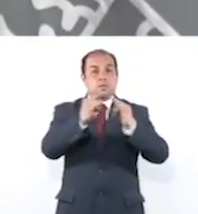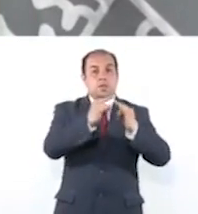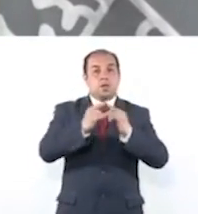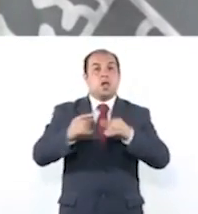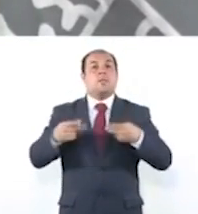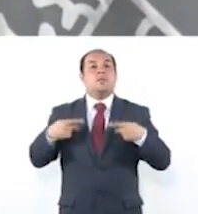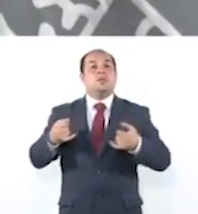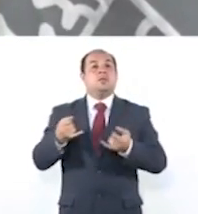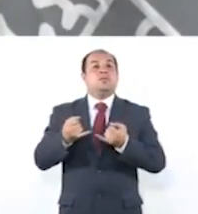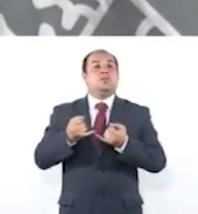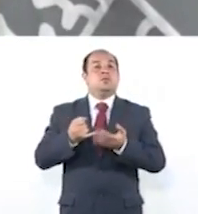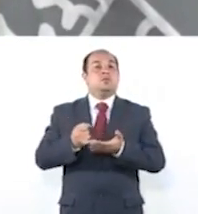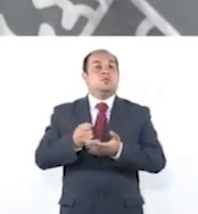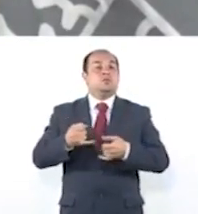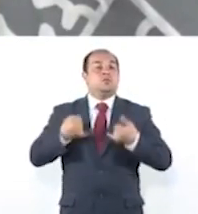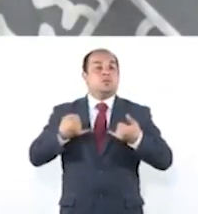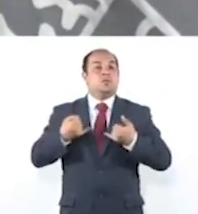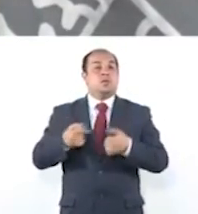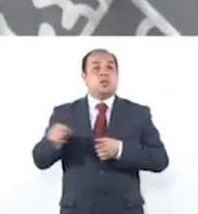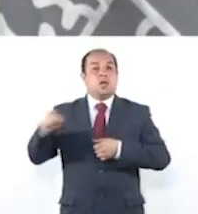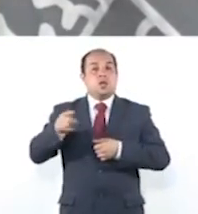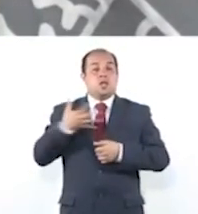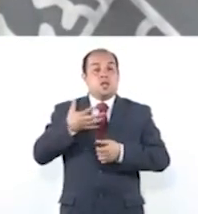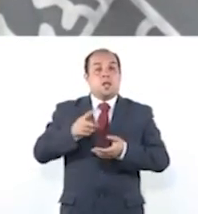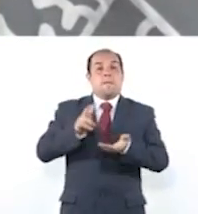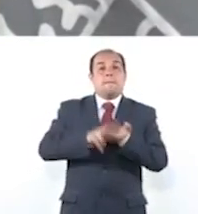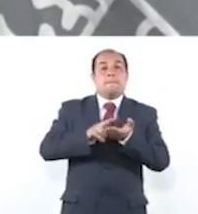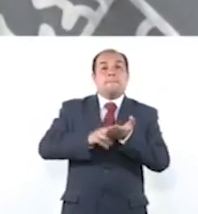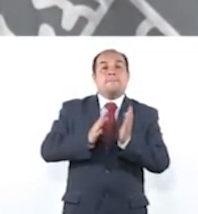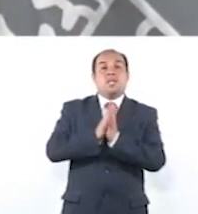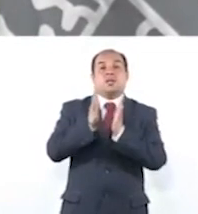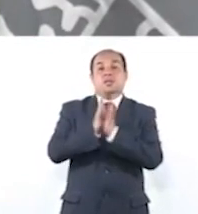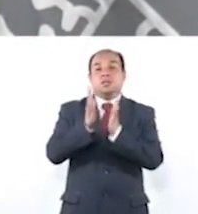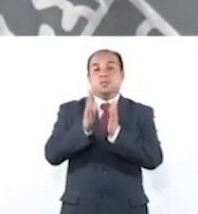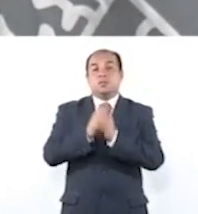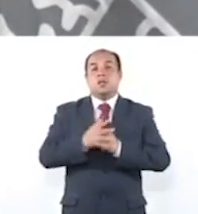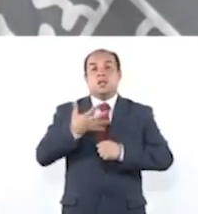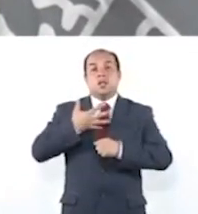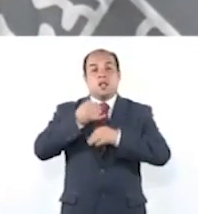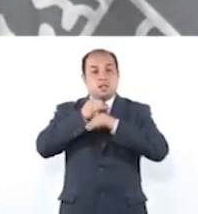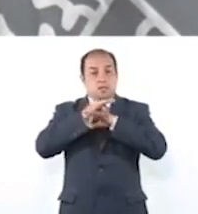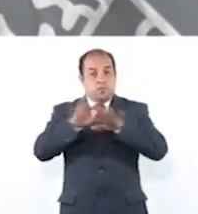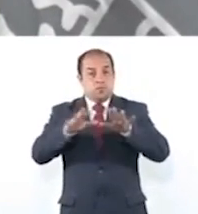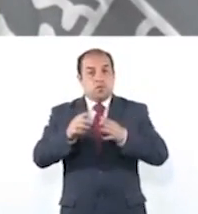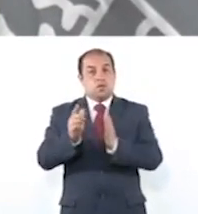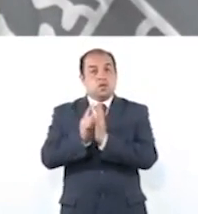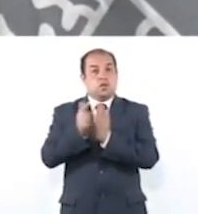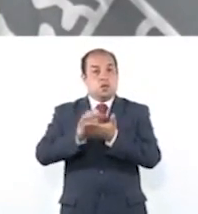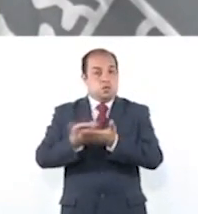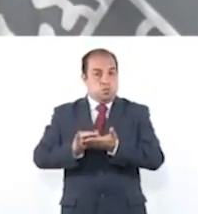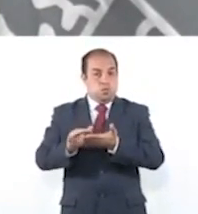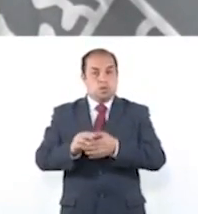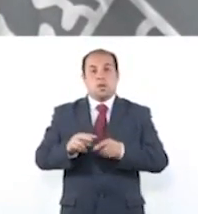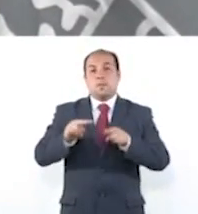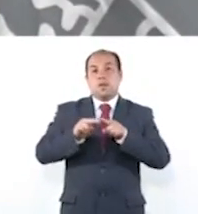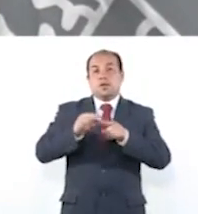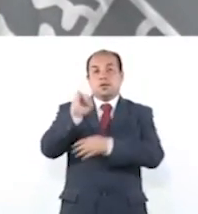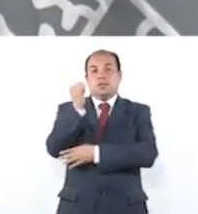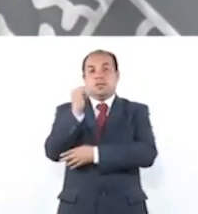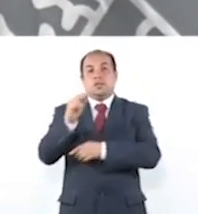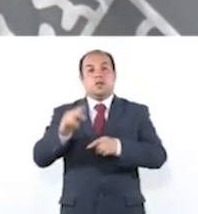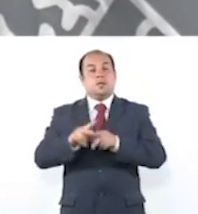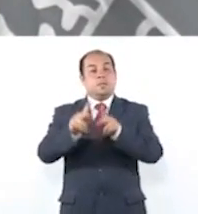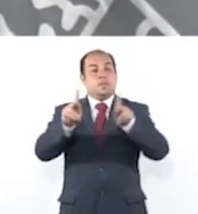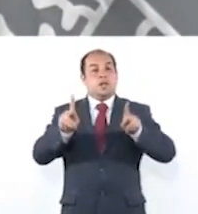voluntariado, que será capacitado para operaciones de fomento a la lectura en parques, jardines, plazas y al apoyo